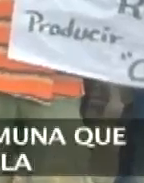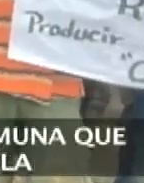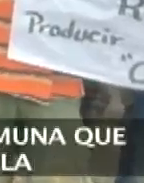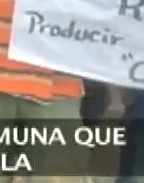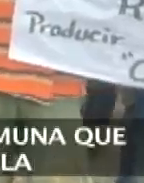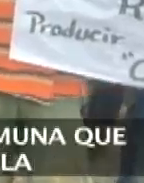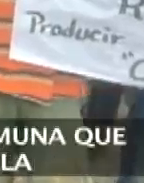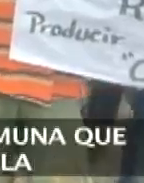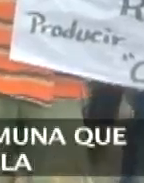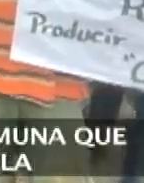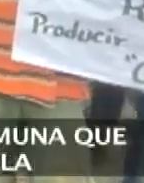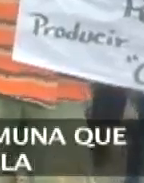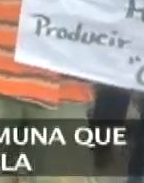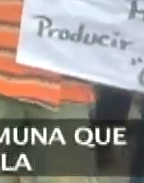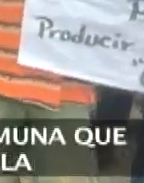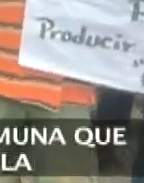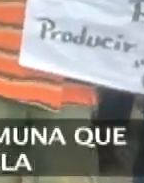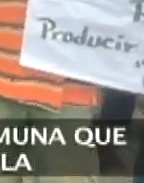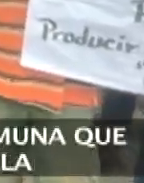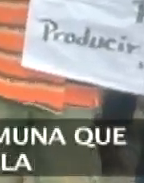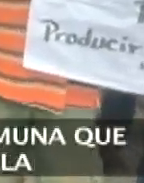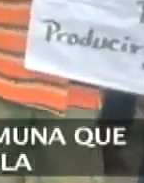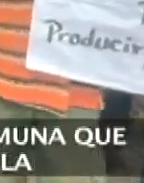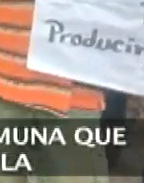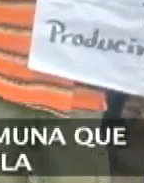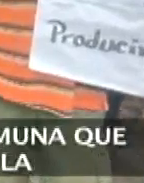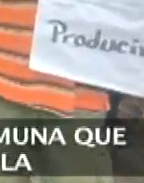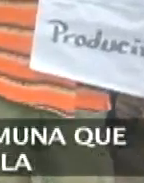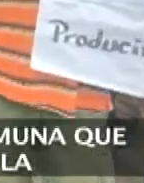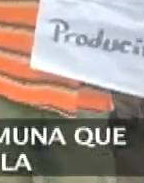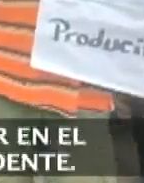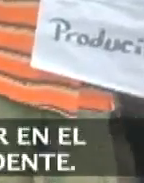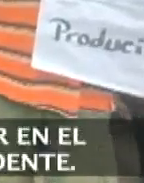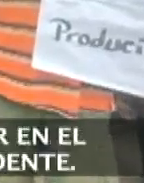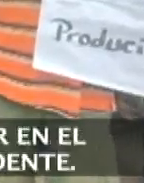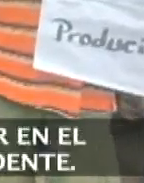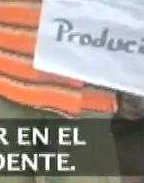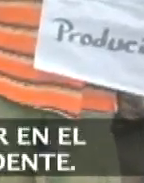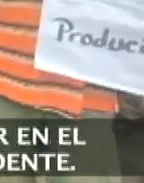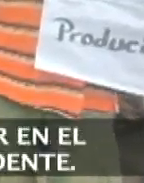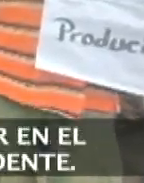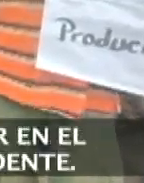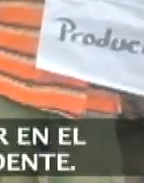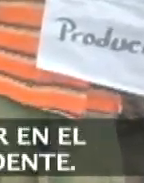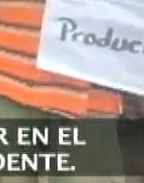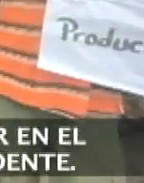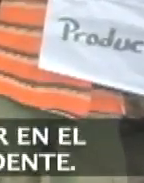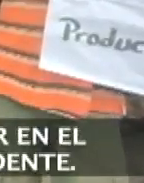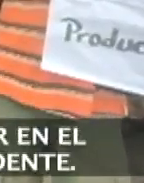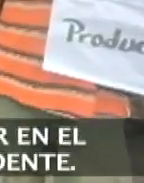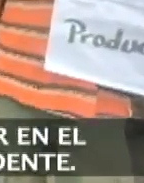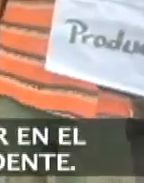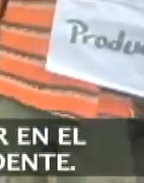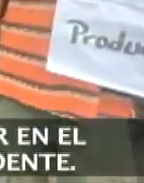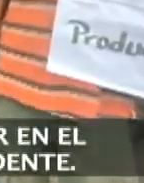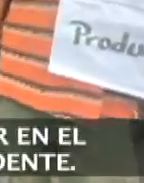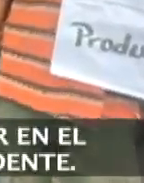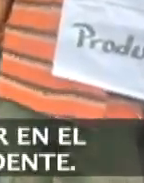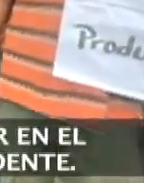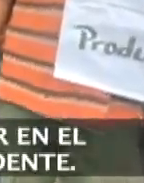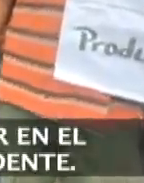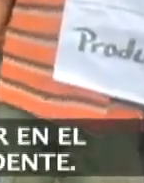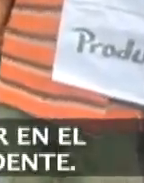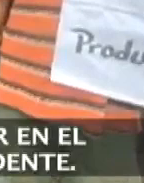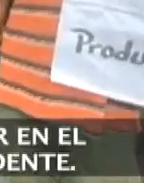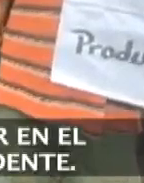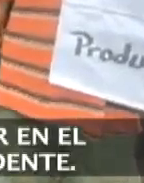él quería de esta comuna que fuera la mejor de Venezuela, y pienso que lo vamos a lograr en el futuro.